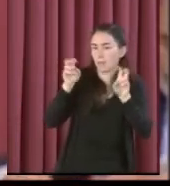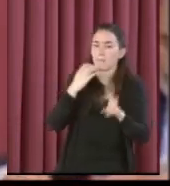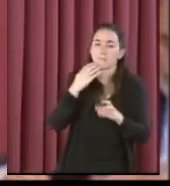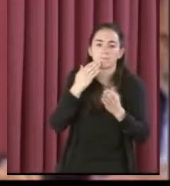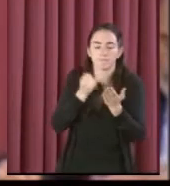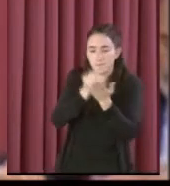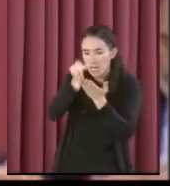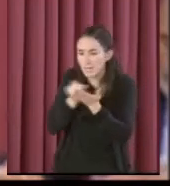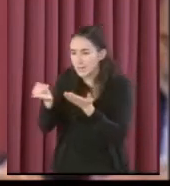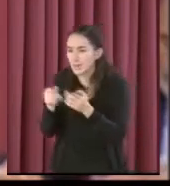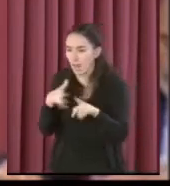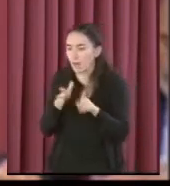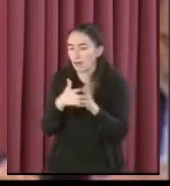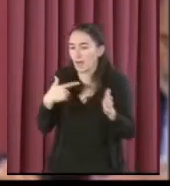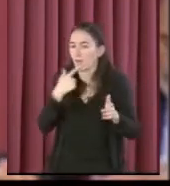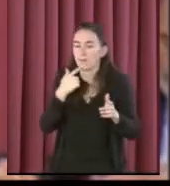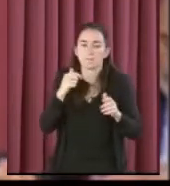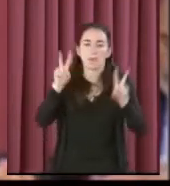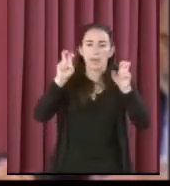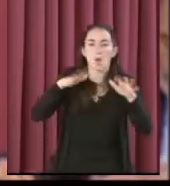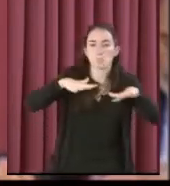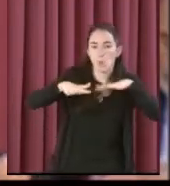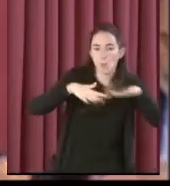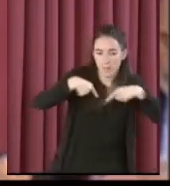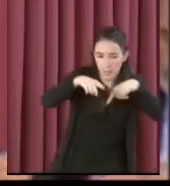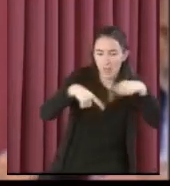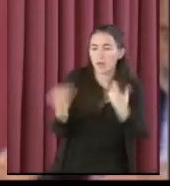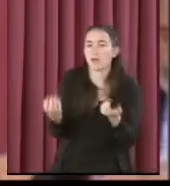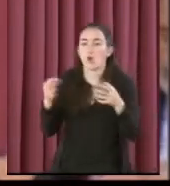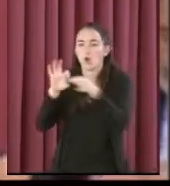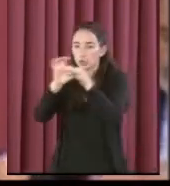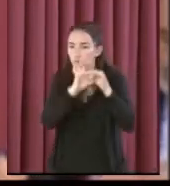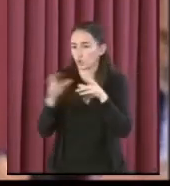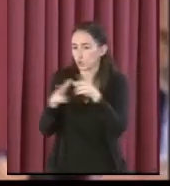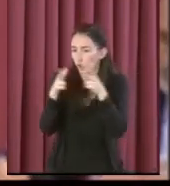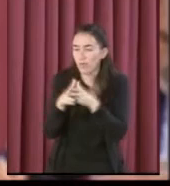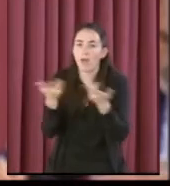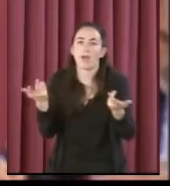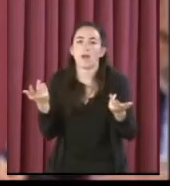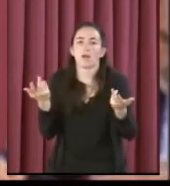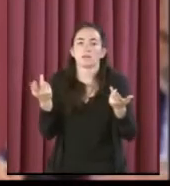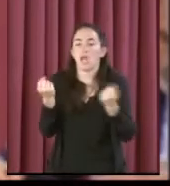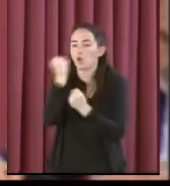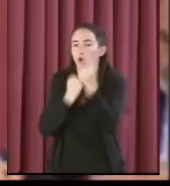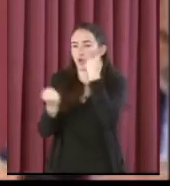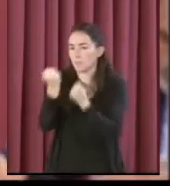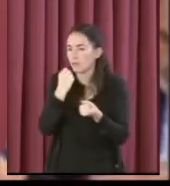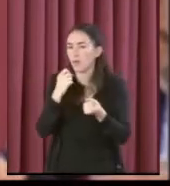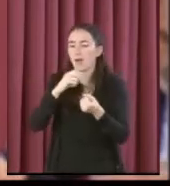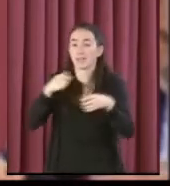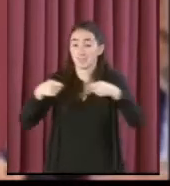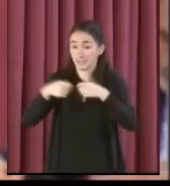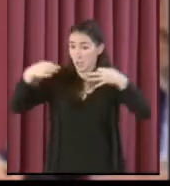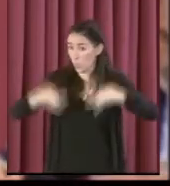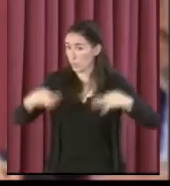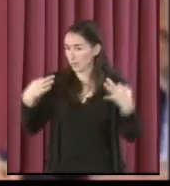profundamente innovadoras en campos como la movilidad, la cohesión social, la participación, la dinamización económica o la seguridad. Desde